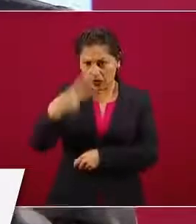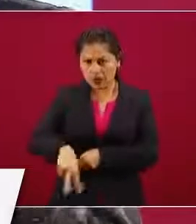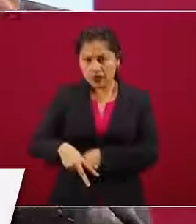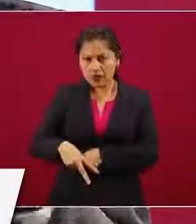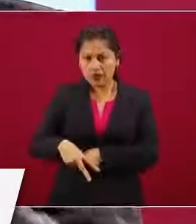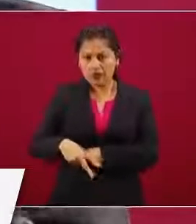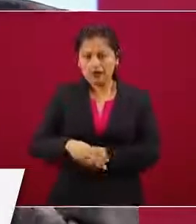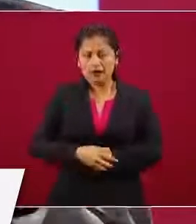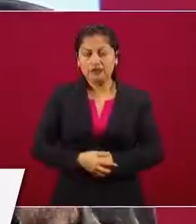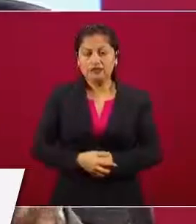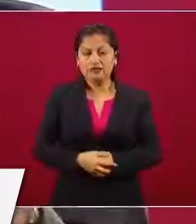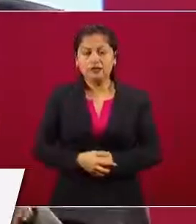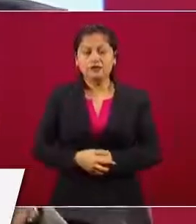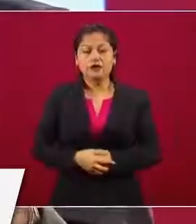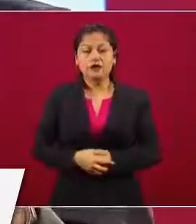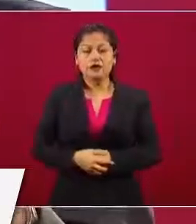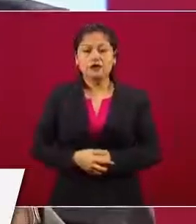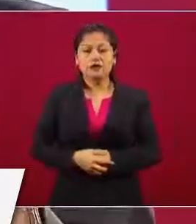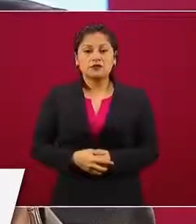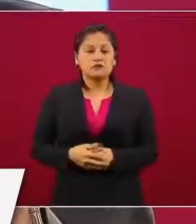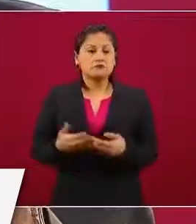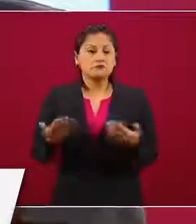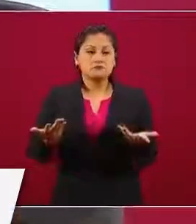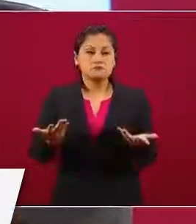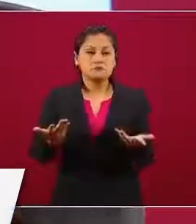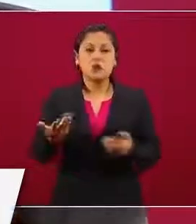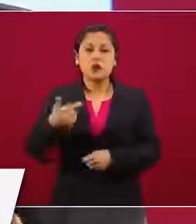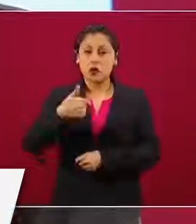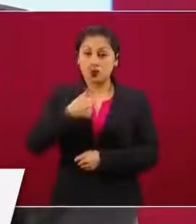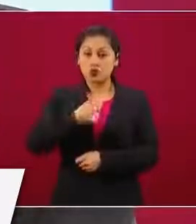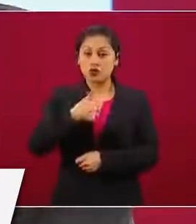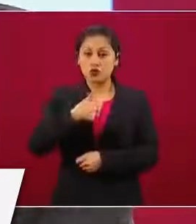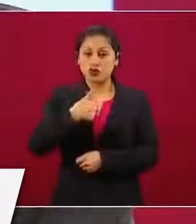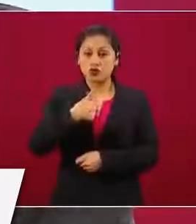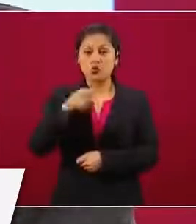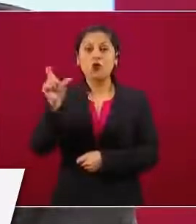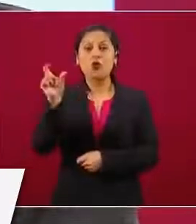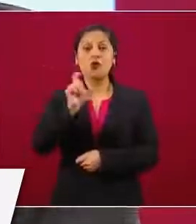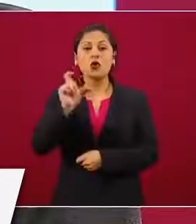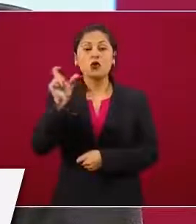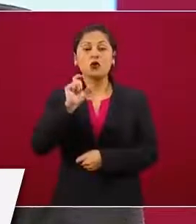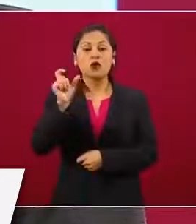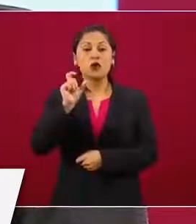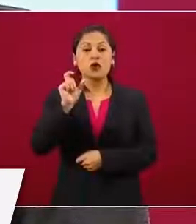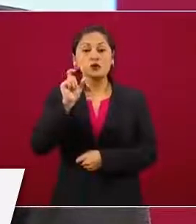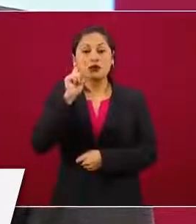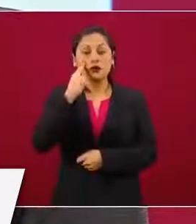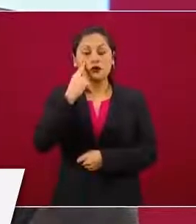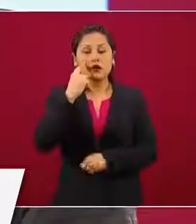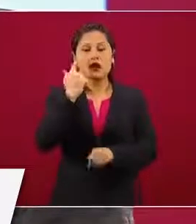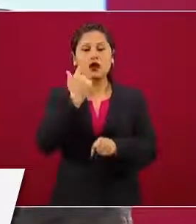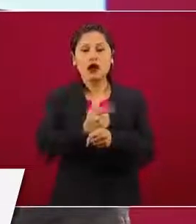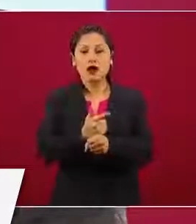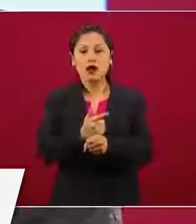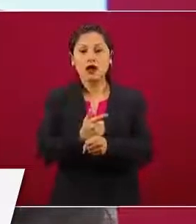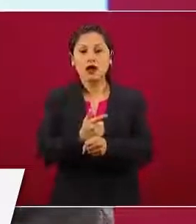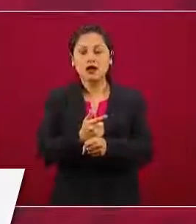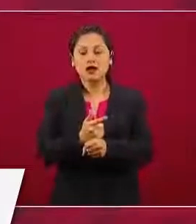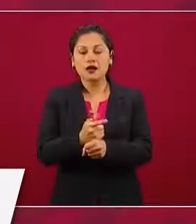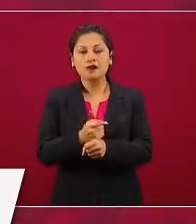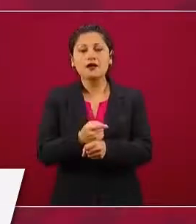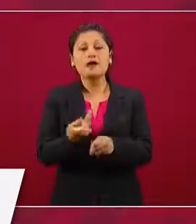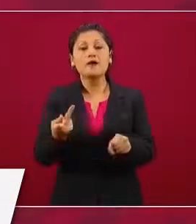Yo me alegré muchísimo cuando me enteré de que no